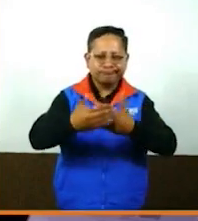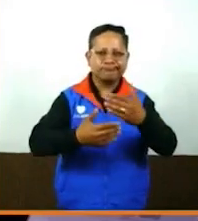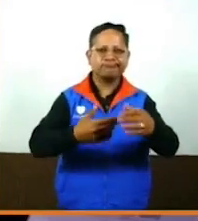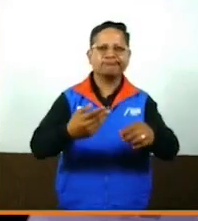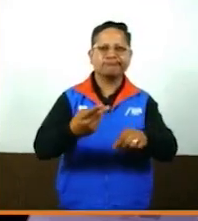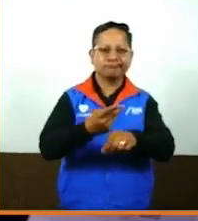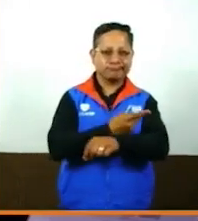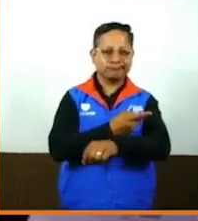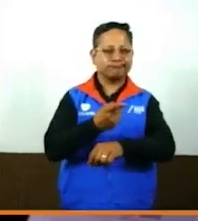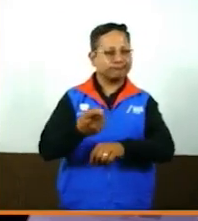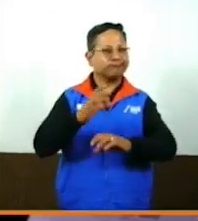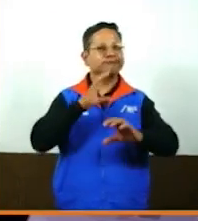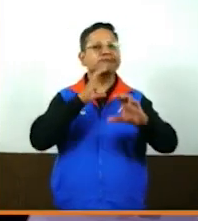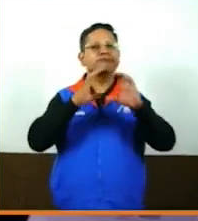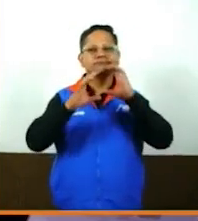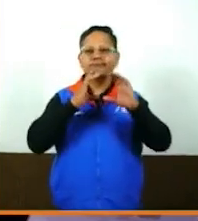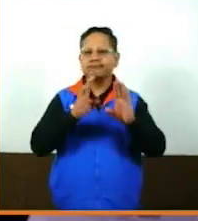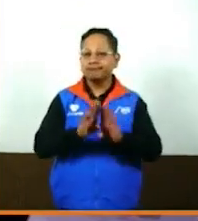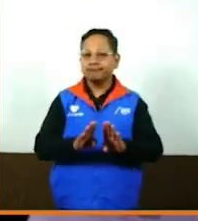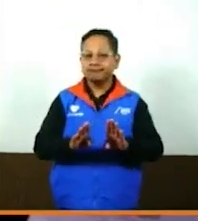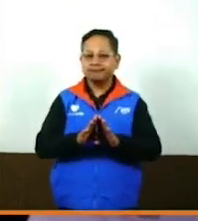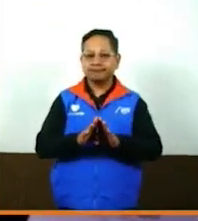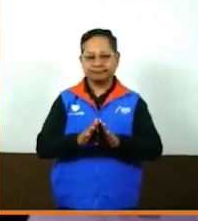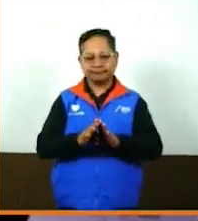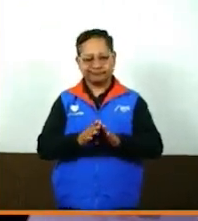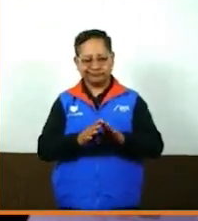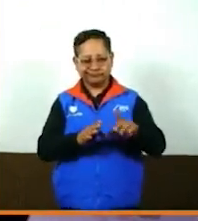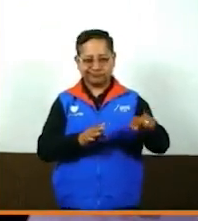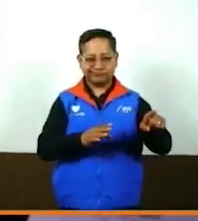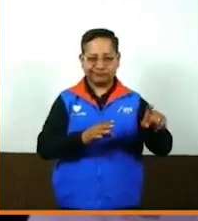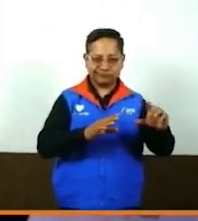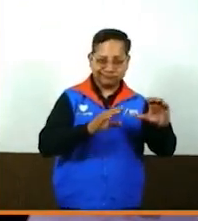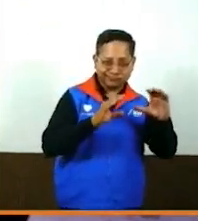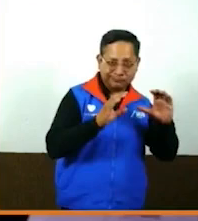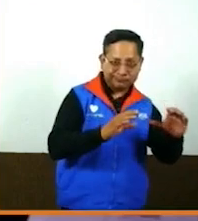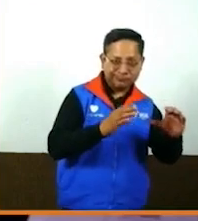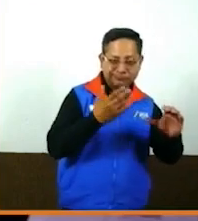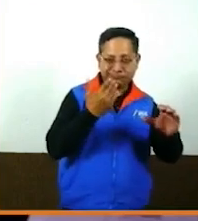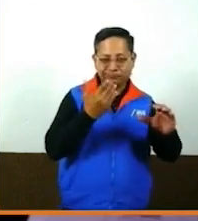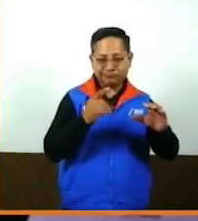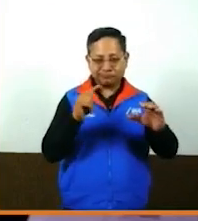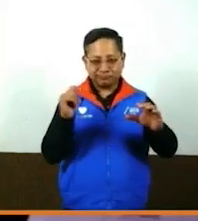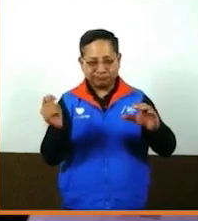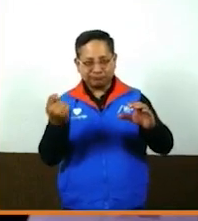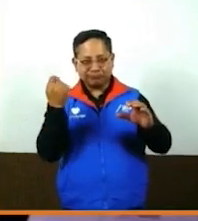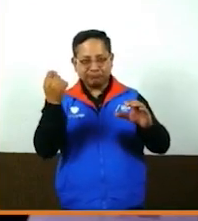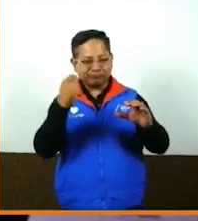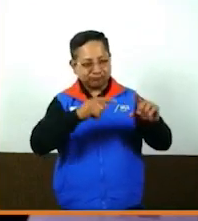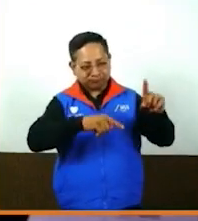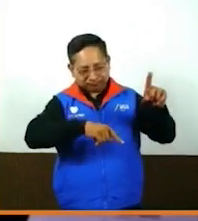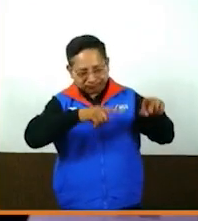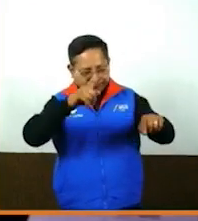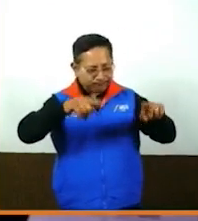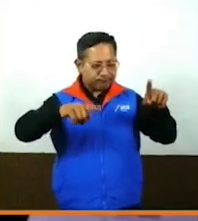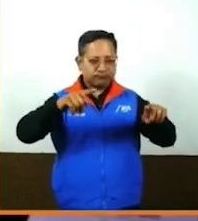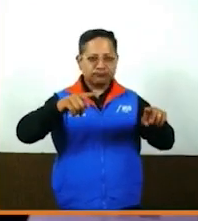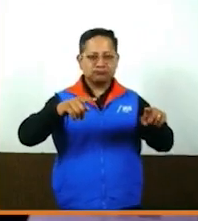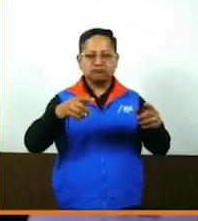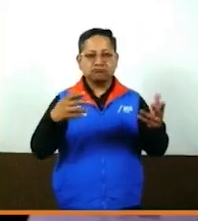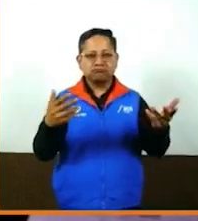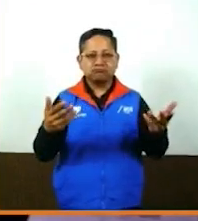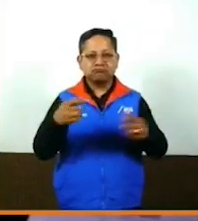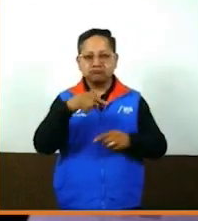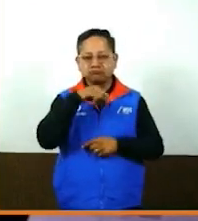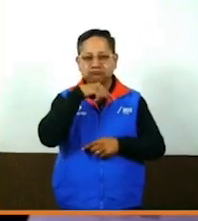oye, pues ¿cómo comunicas? Pues en realidad es que si no tenemos sustentabilidad, si no usamos tecnología para medirla, pues básicamente no